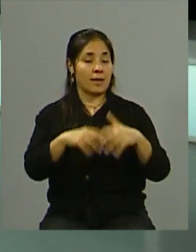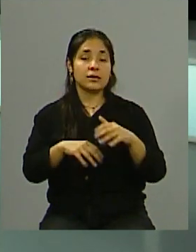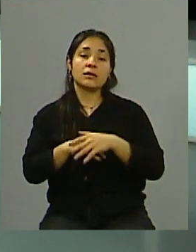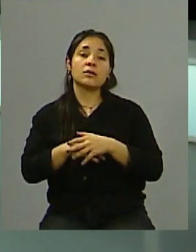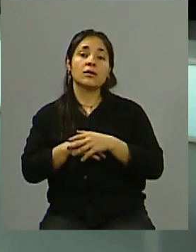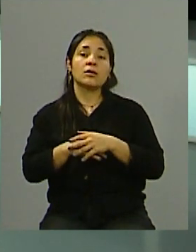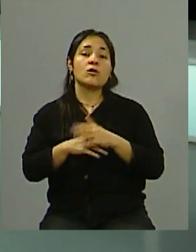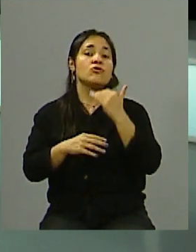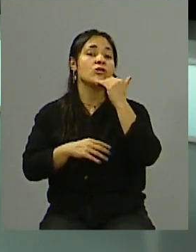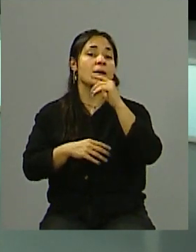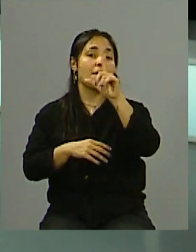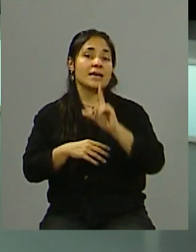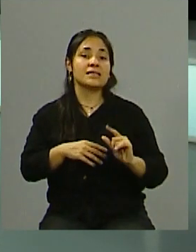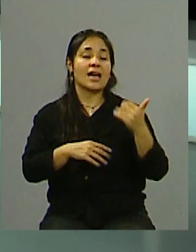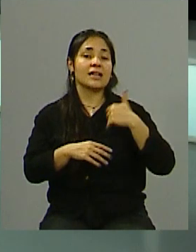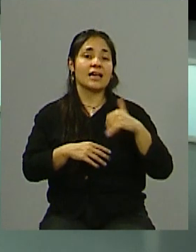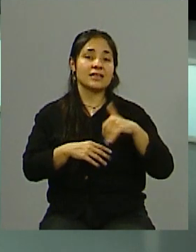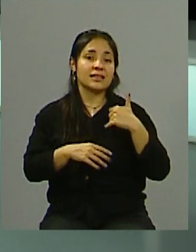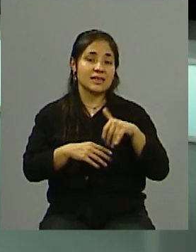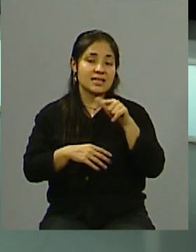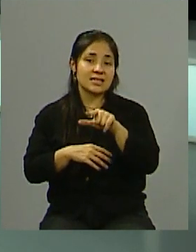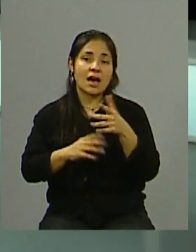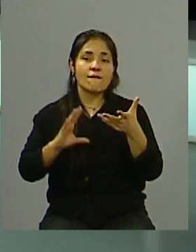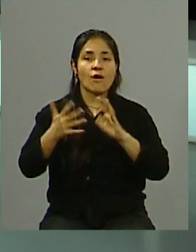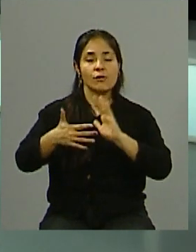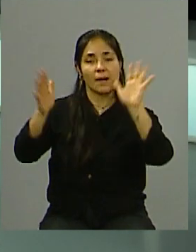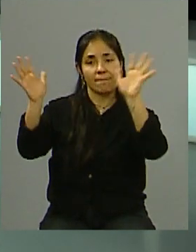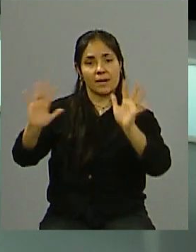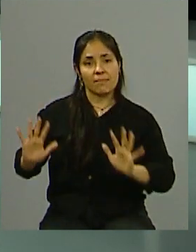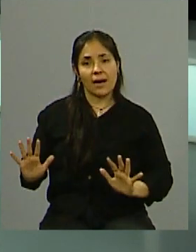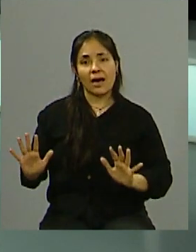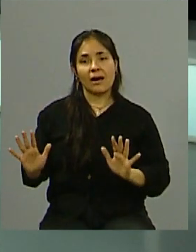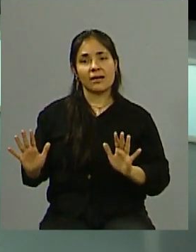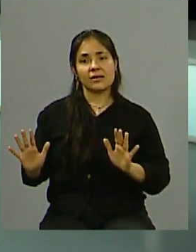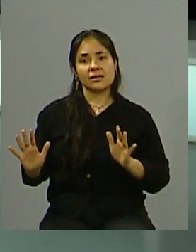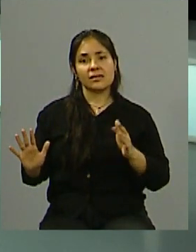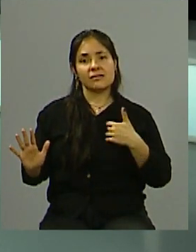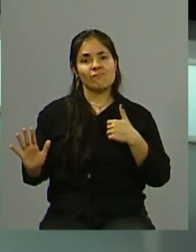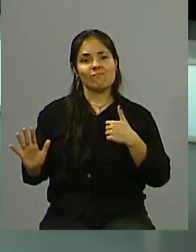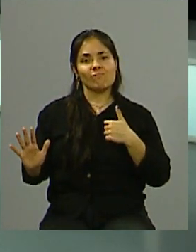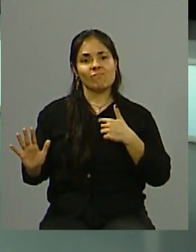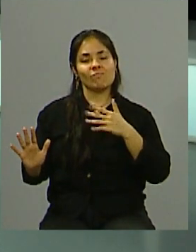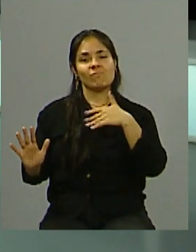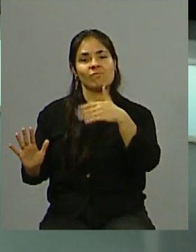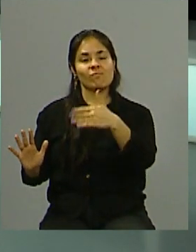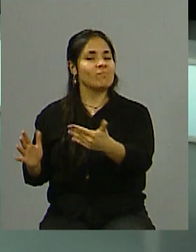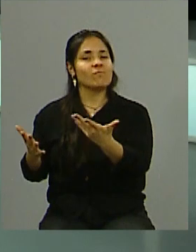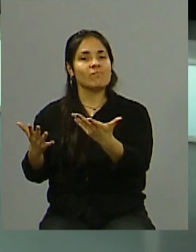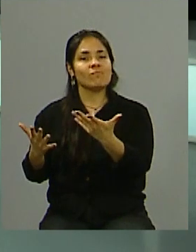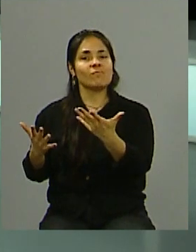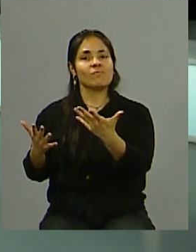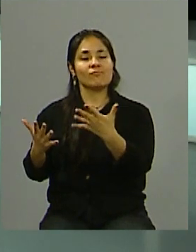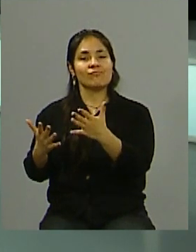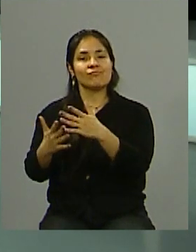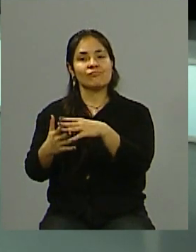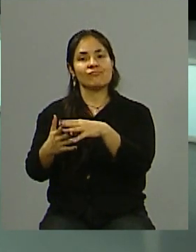que hace que no le termine sirviendo a los candidatos. Yo creo que en realidad el tema